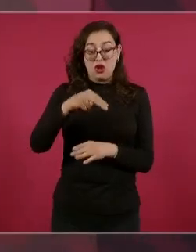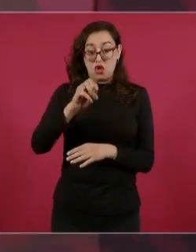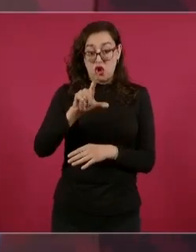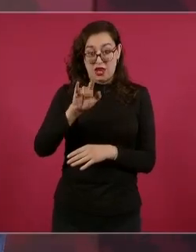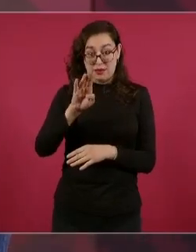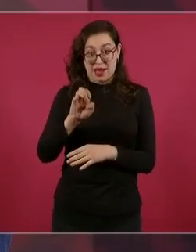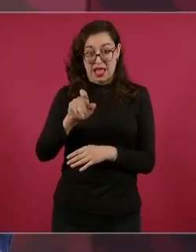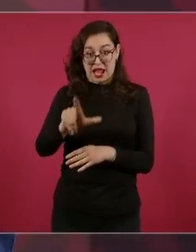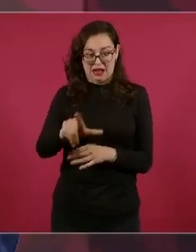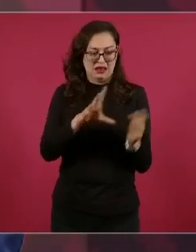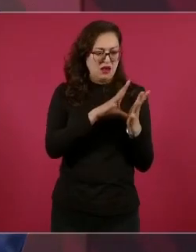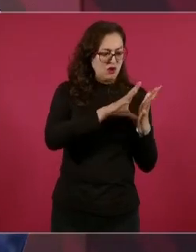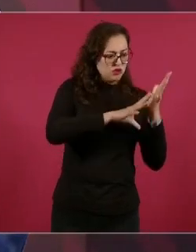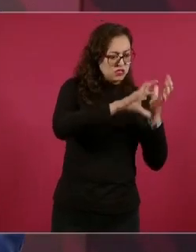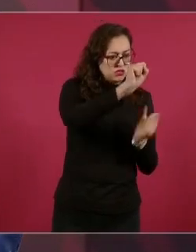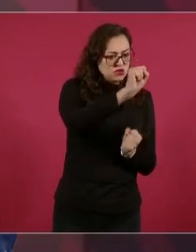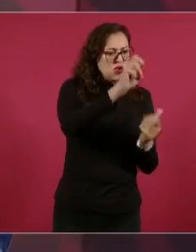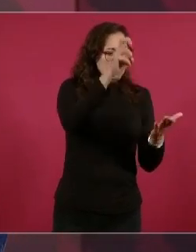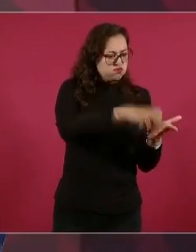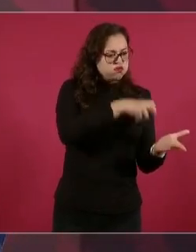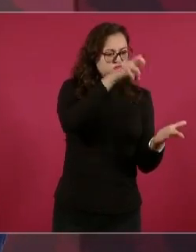pueblo, todo